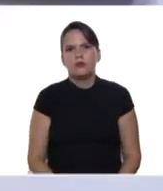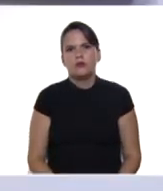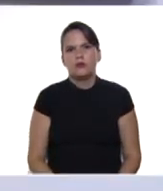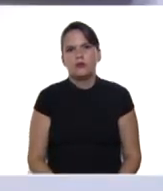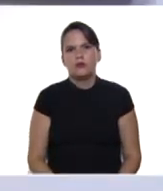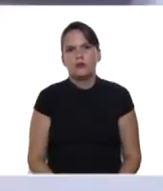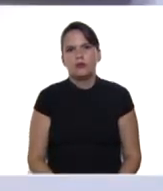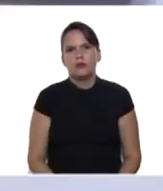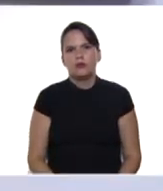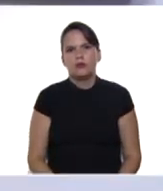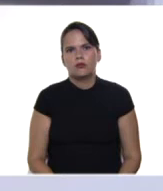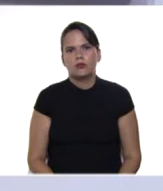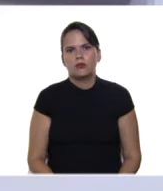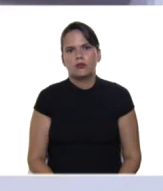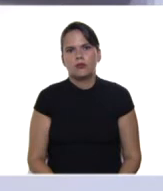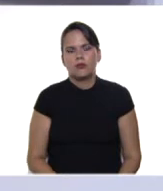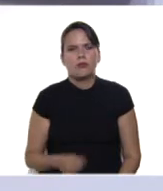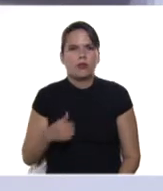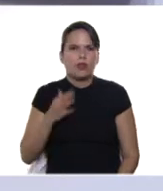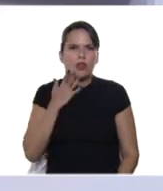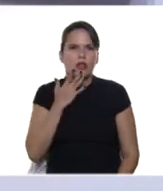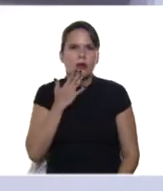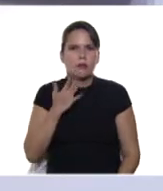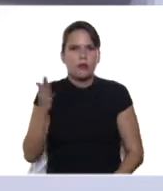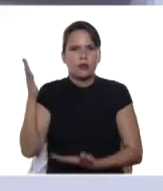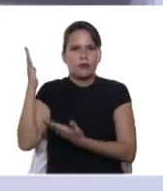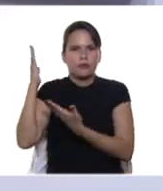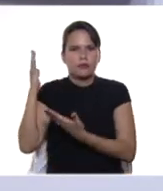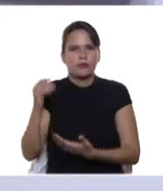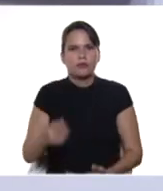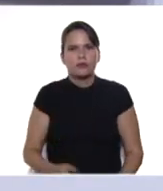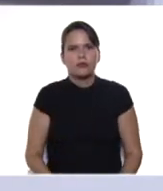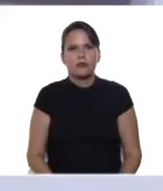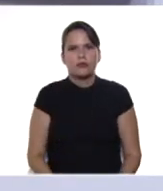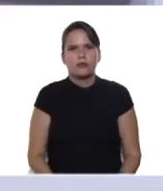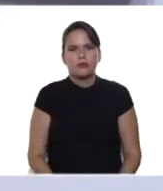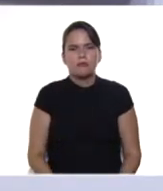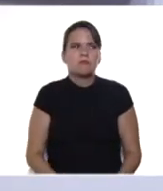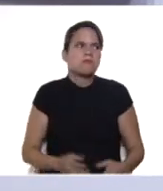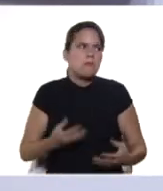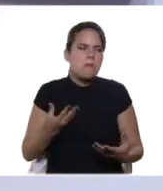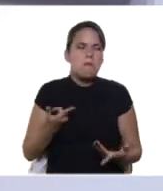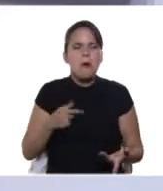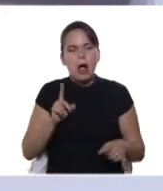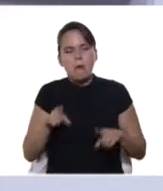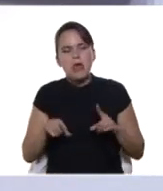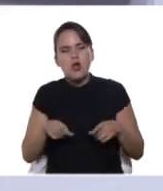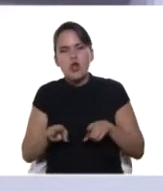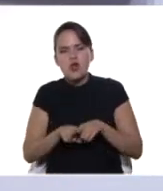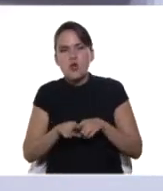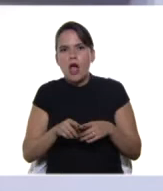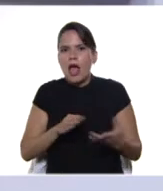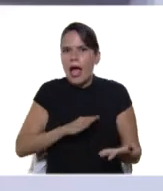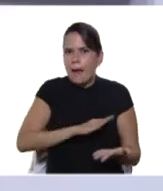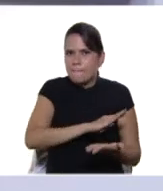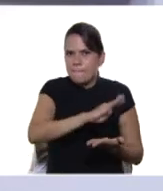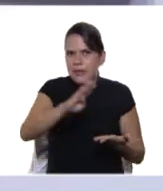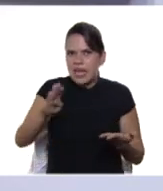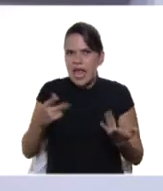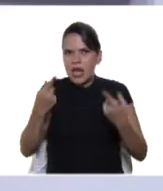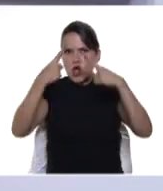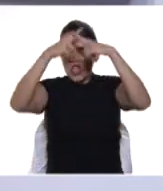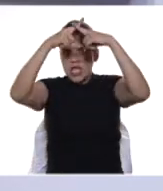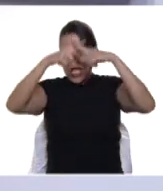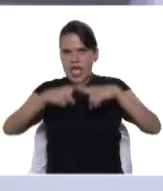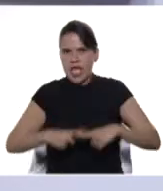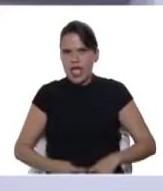Continuamos con un ejemplo. Es similar al sistema de coordenadas cartesianas, pero tiene diferencias. Una